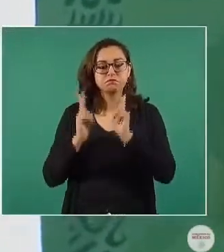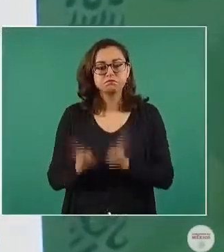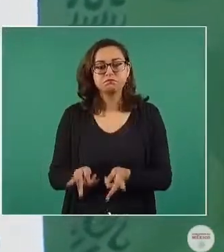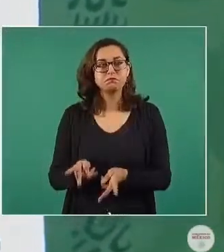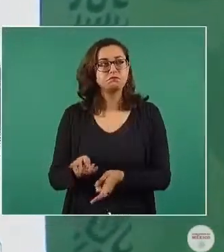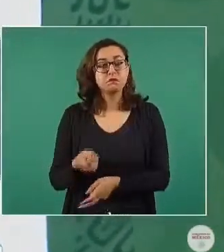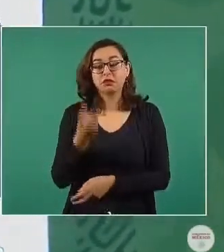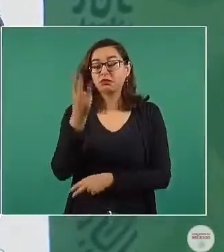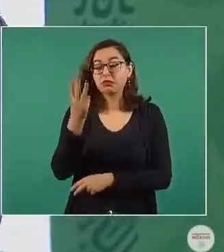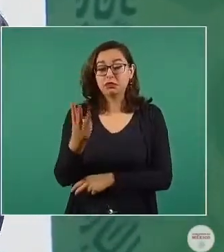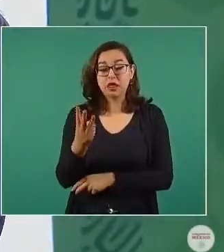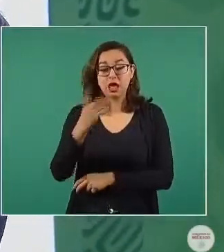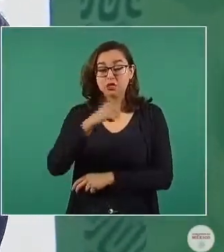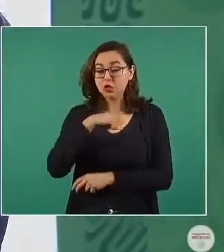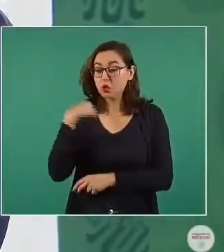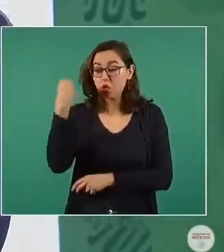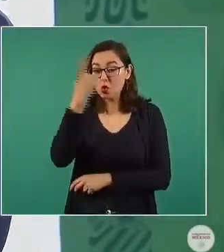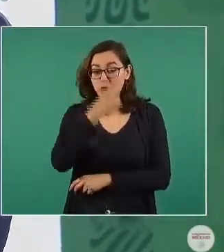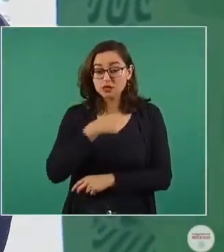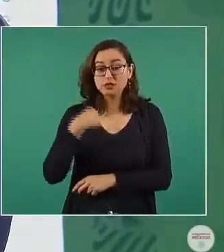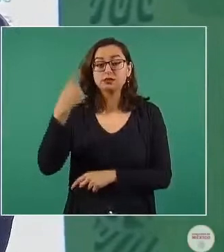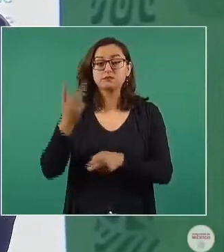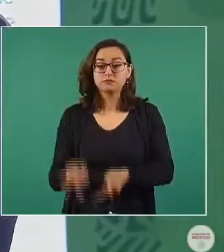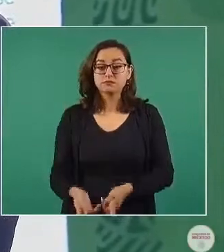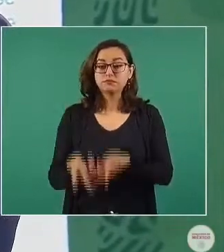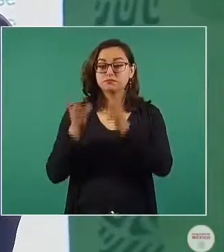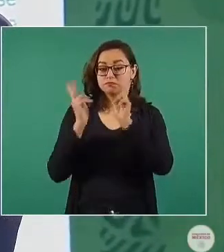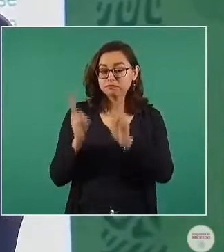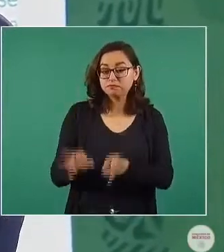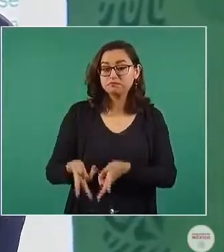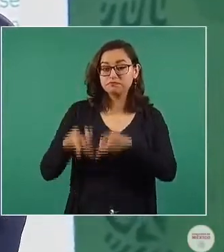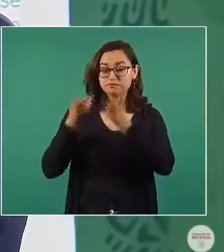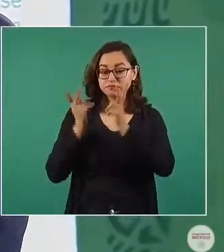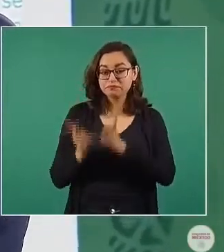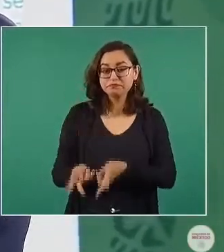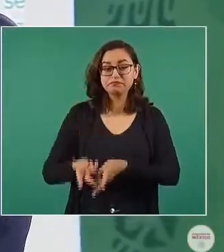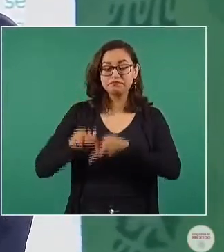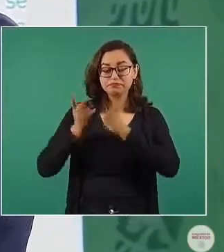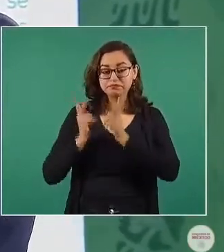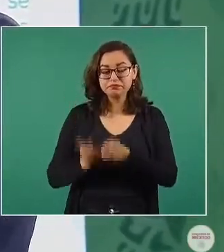como 3 horas del tema.